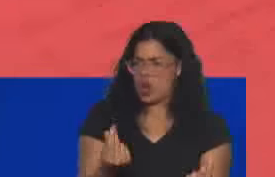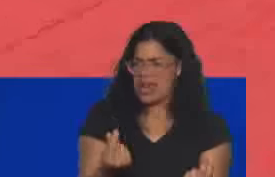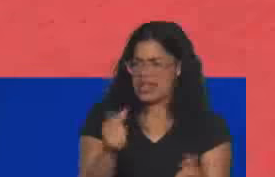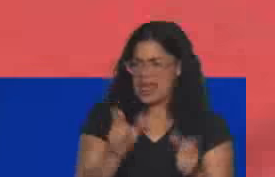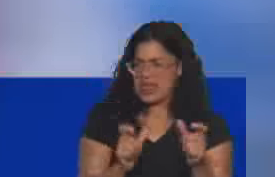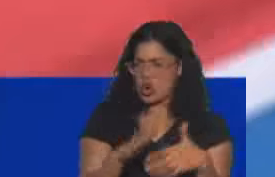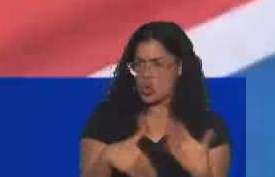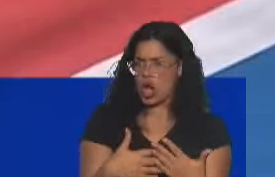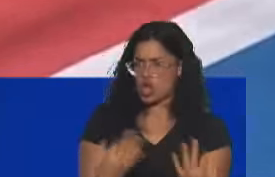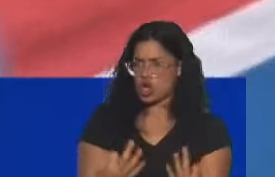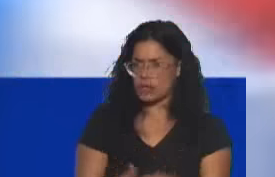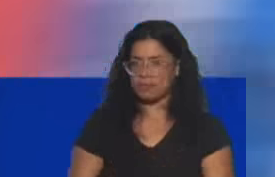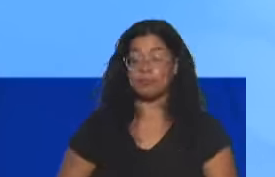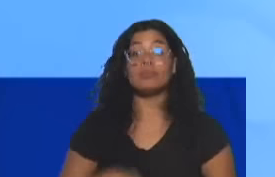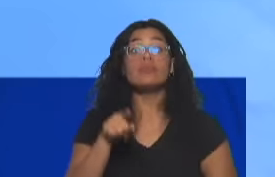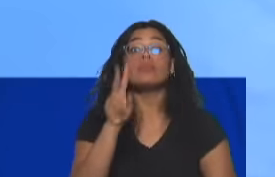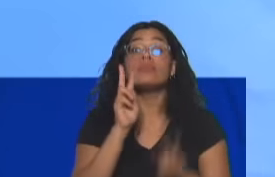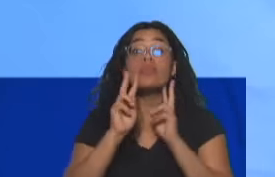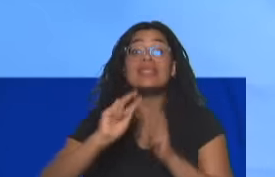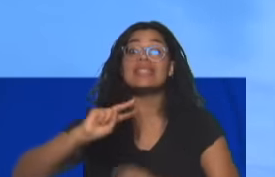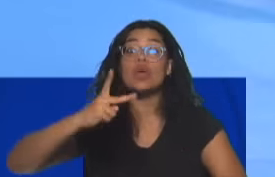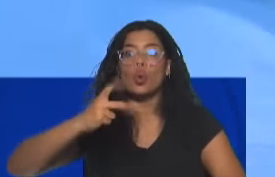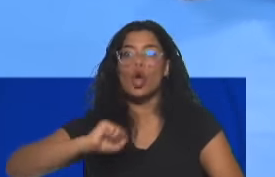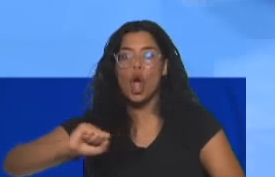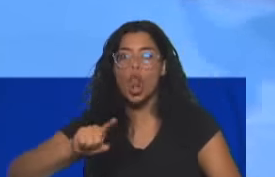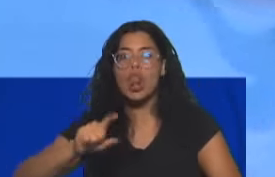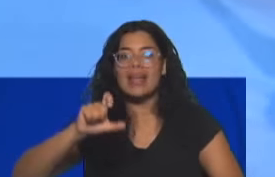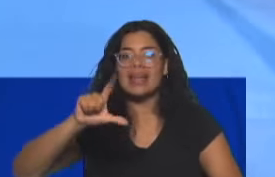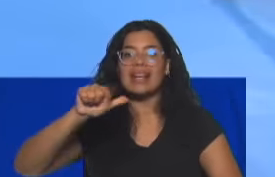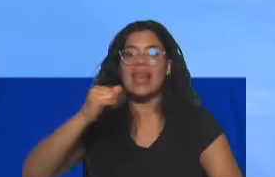de la Argentina, el de Claudino.